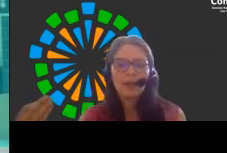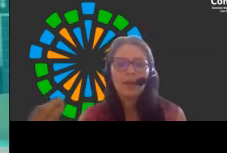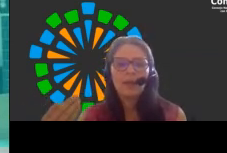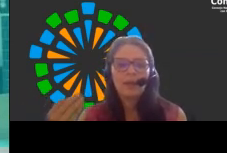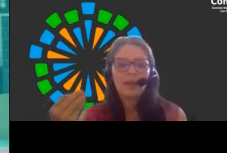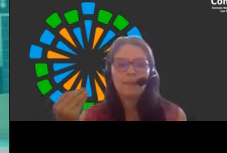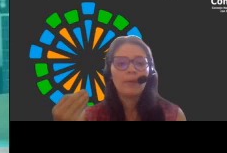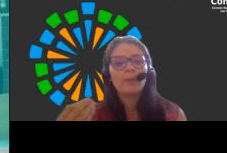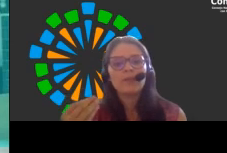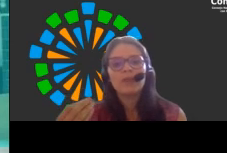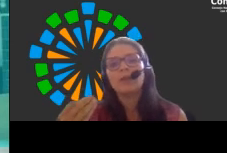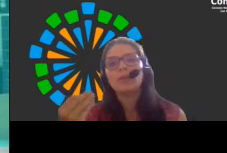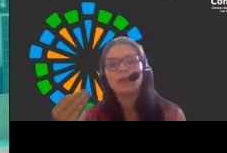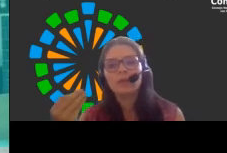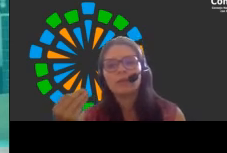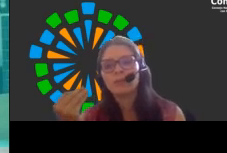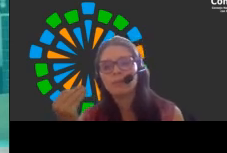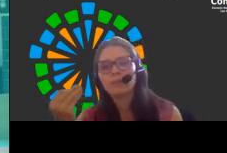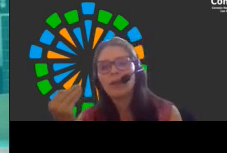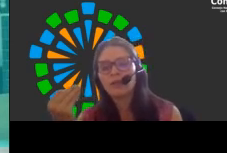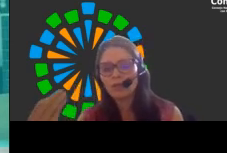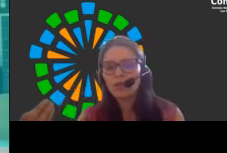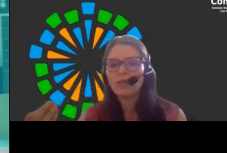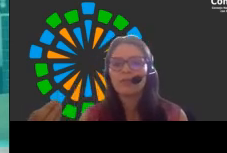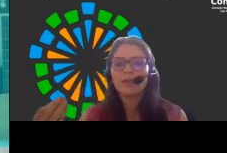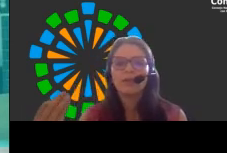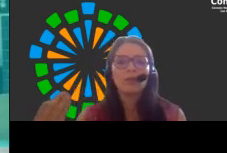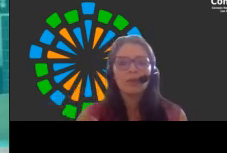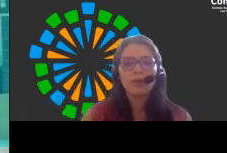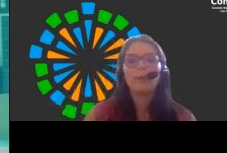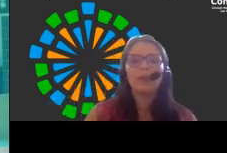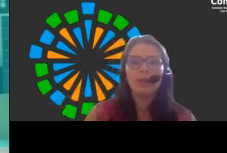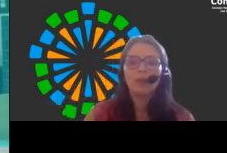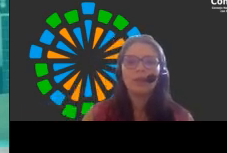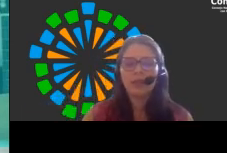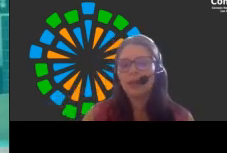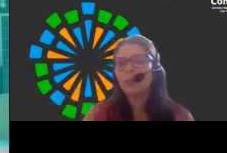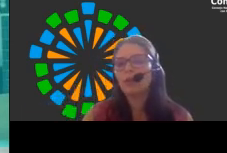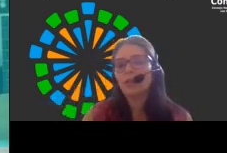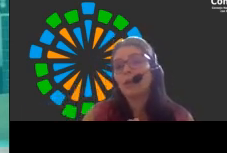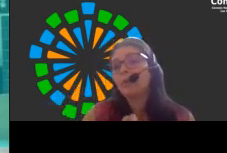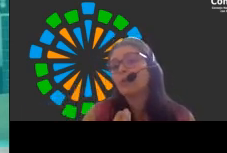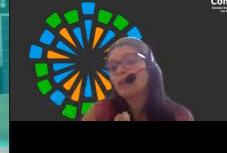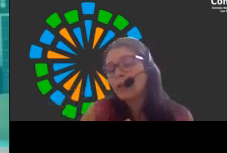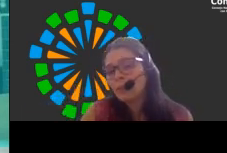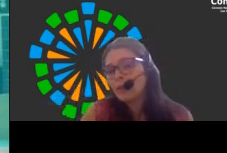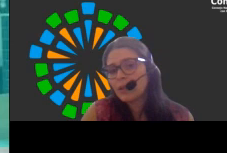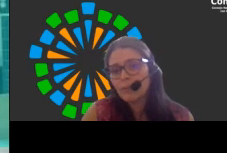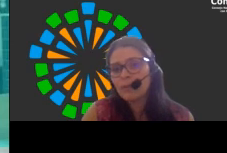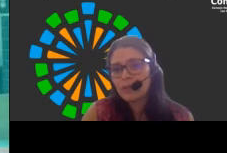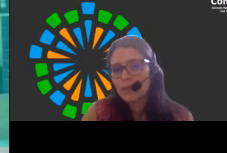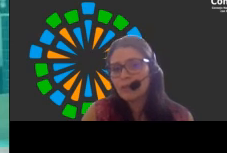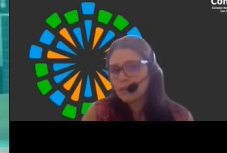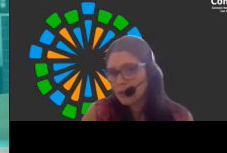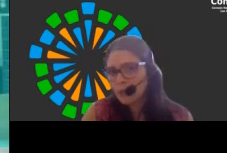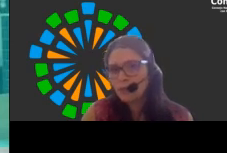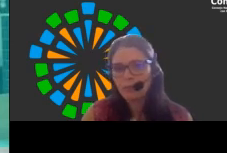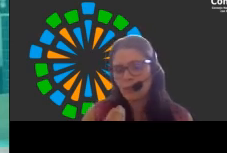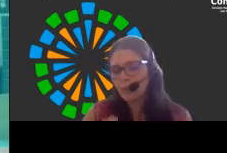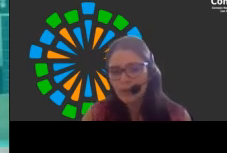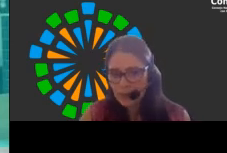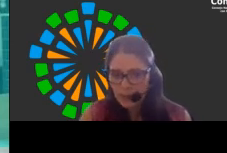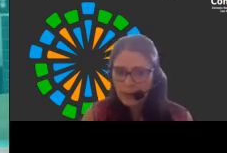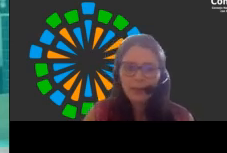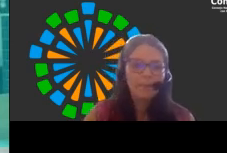allá podemos hacer algunas acciones no solamente contratar porque tal vez no tenemos la capacidad de